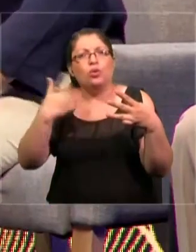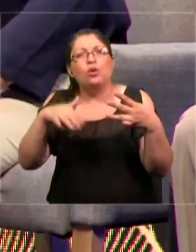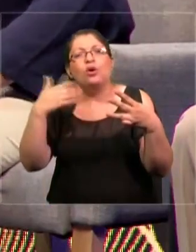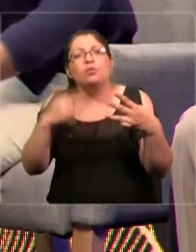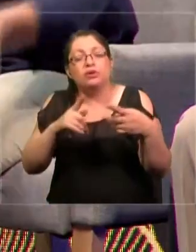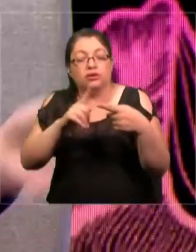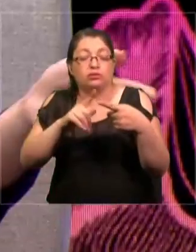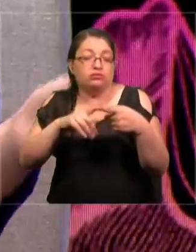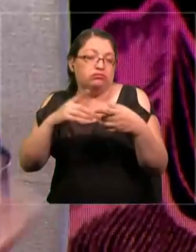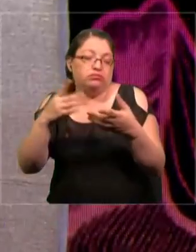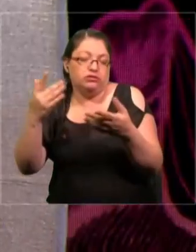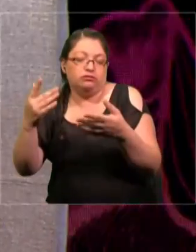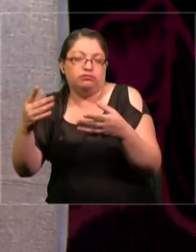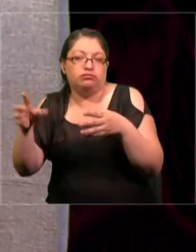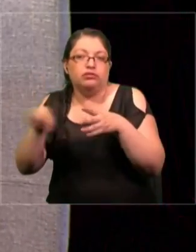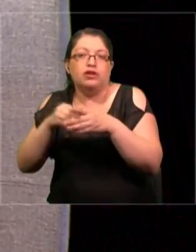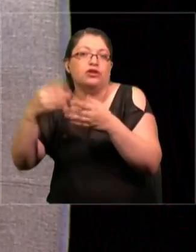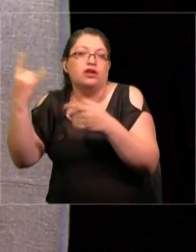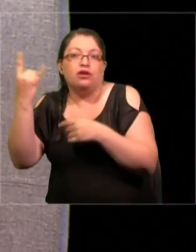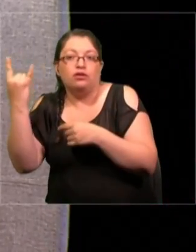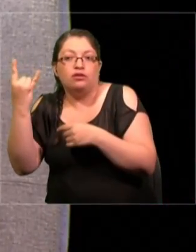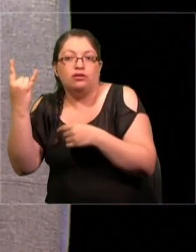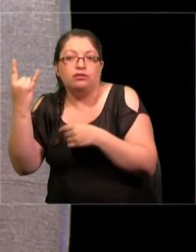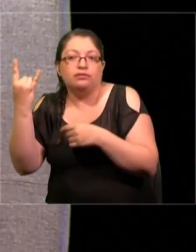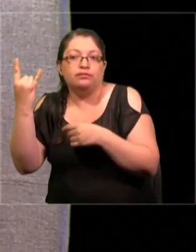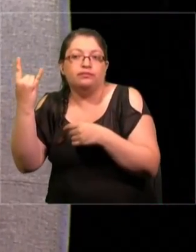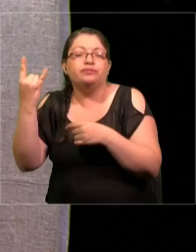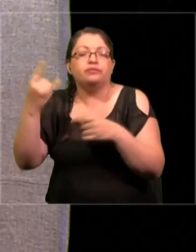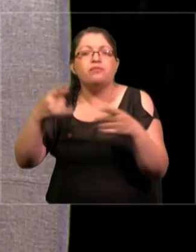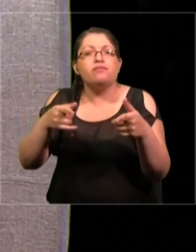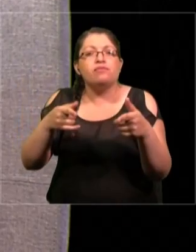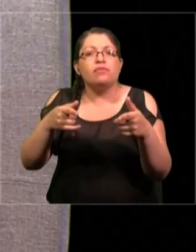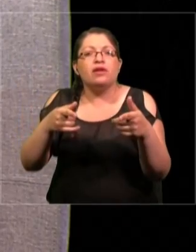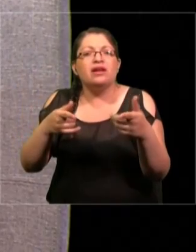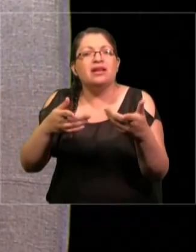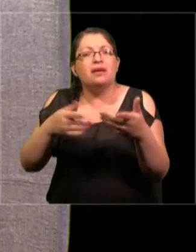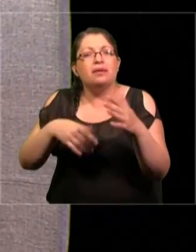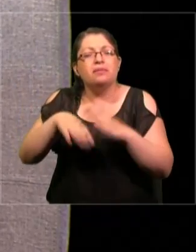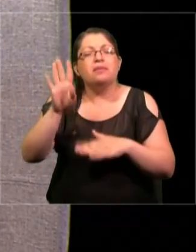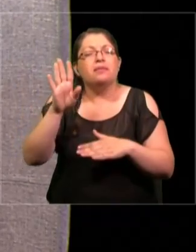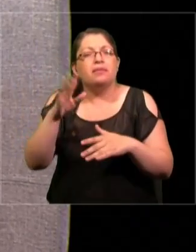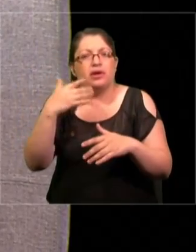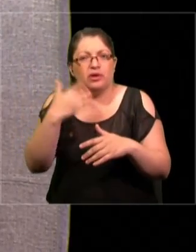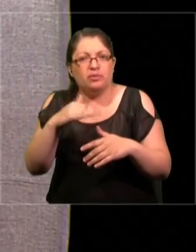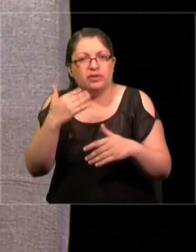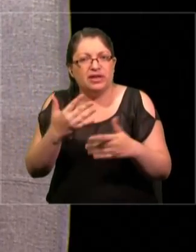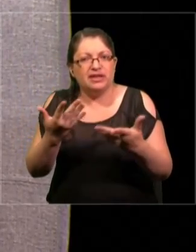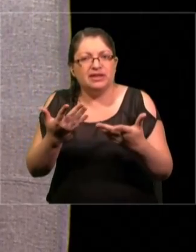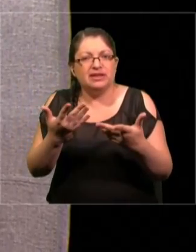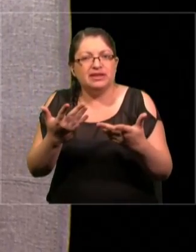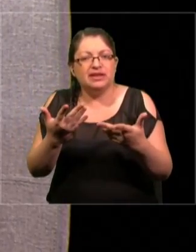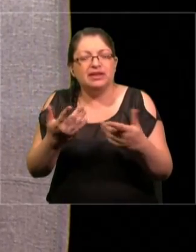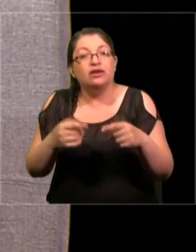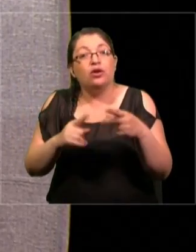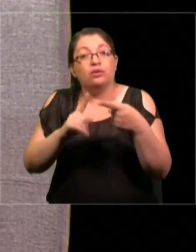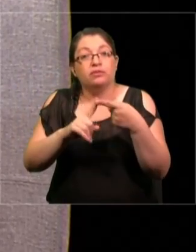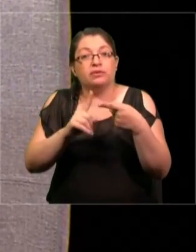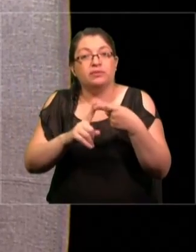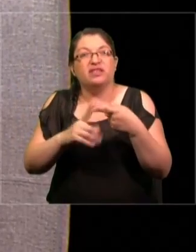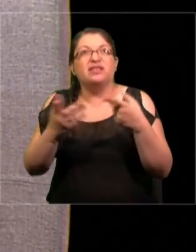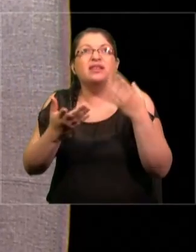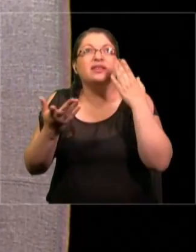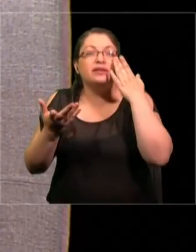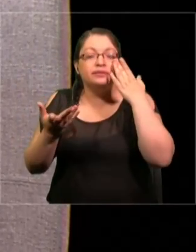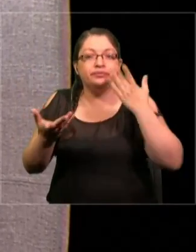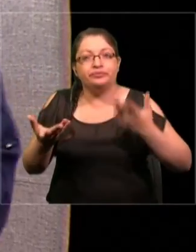desde la academia, además de la universidad pública, que me parece relevante cada día más enfatizar. El primer desafío tiene